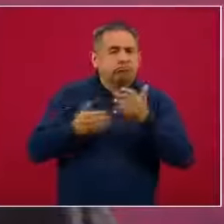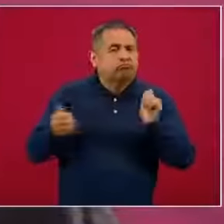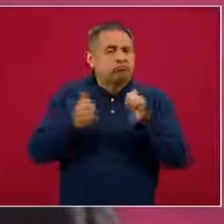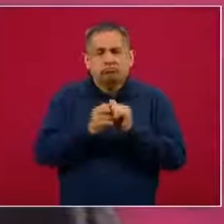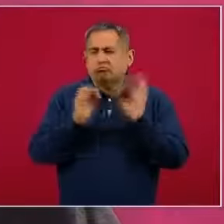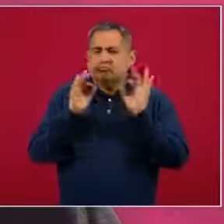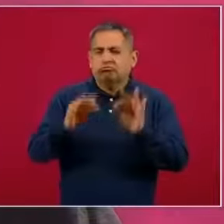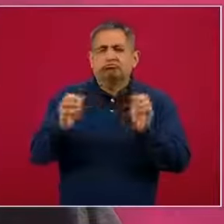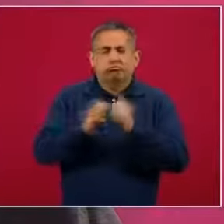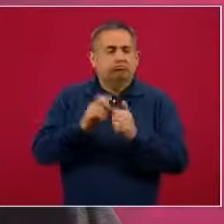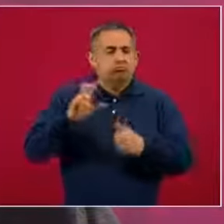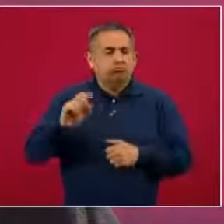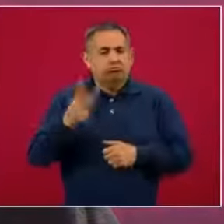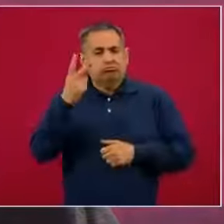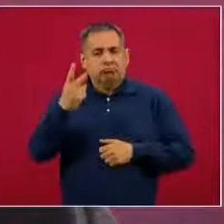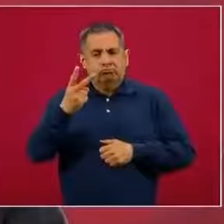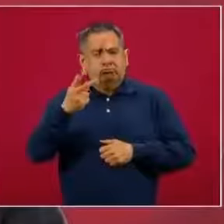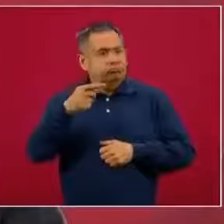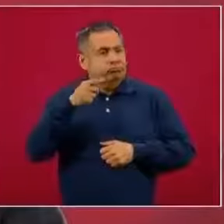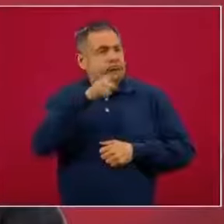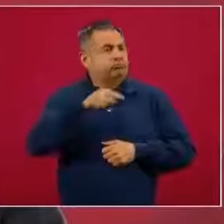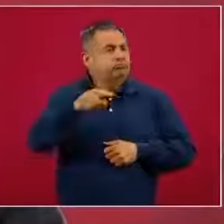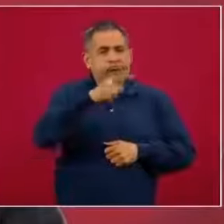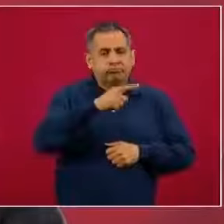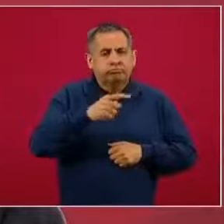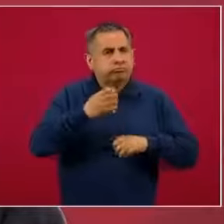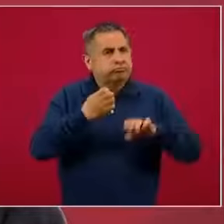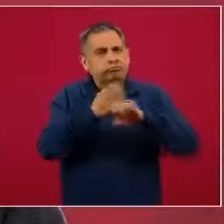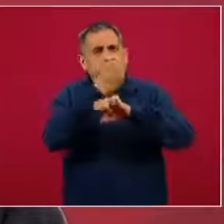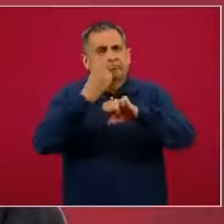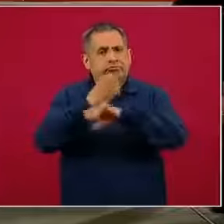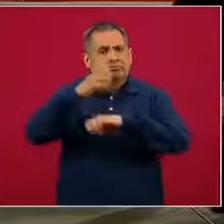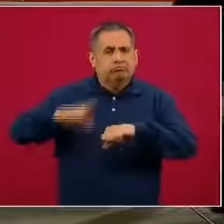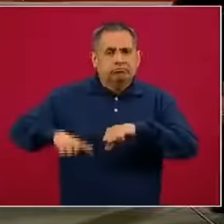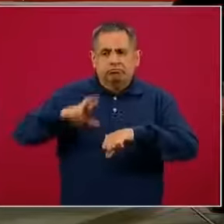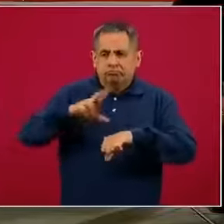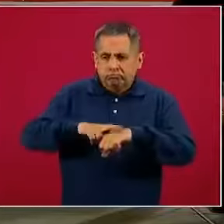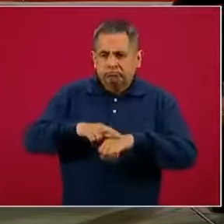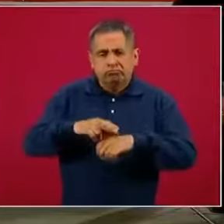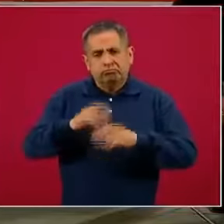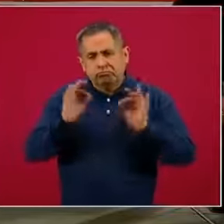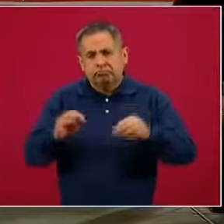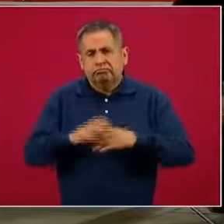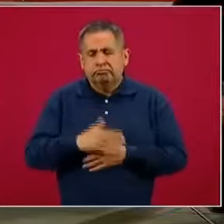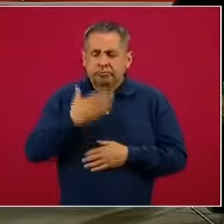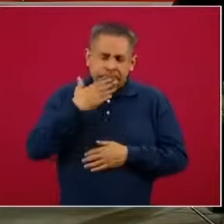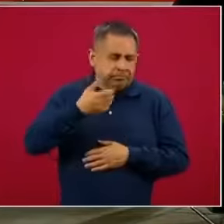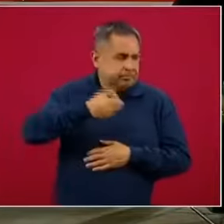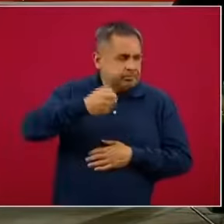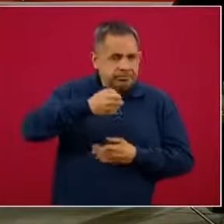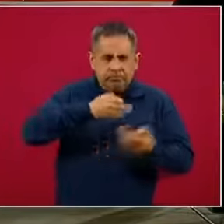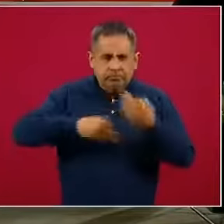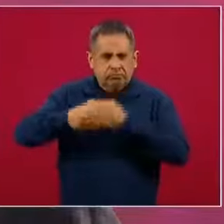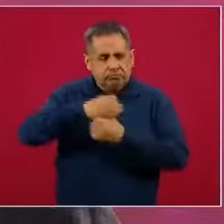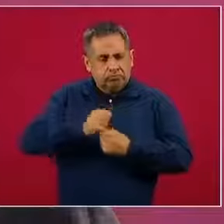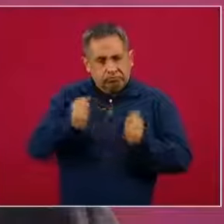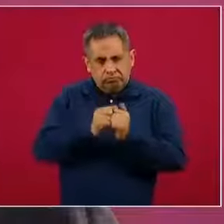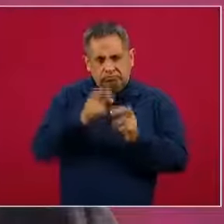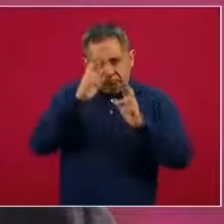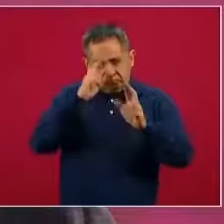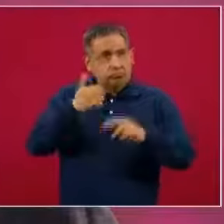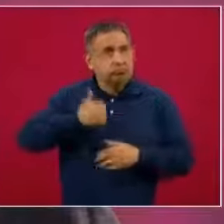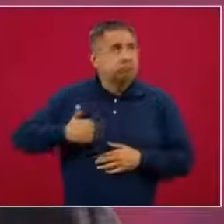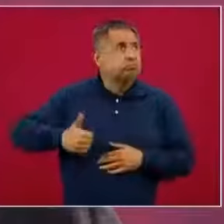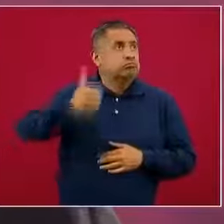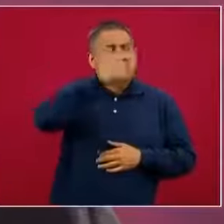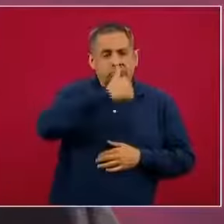con los 32 mandatarios y mandatarias estatales. Le mandamos, como siempre, un saludo respetuoso a cada